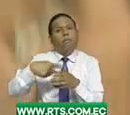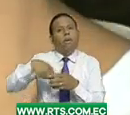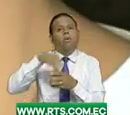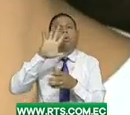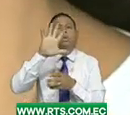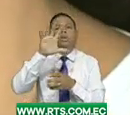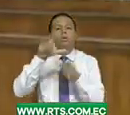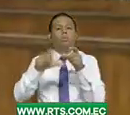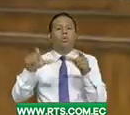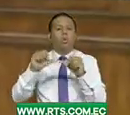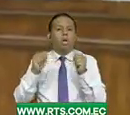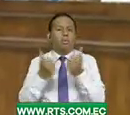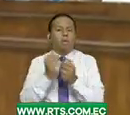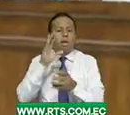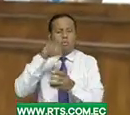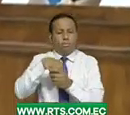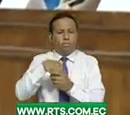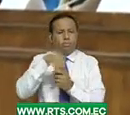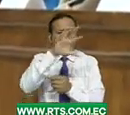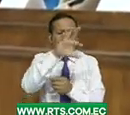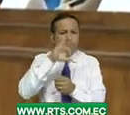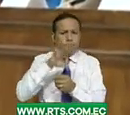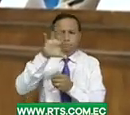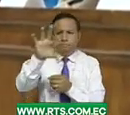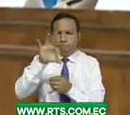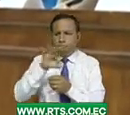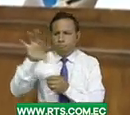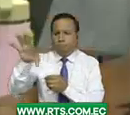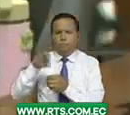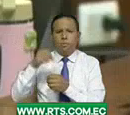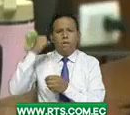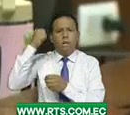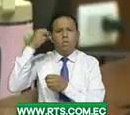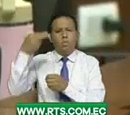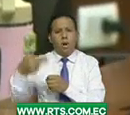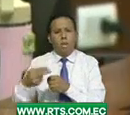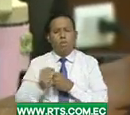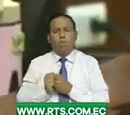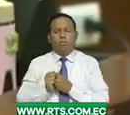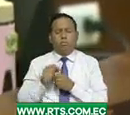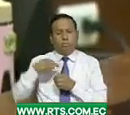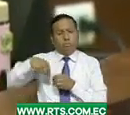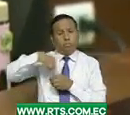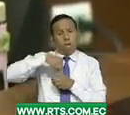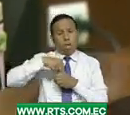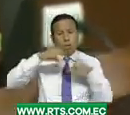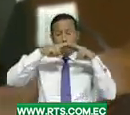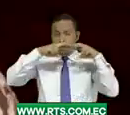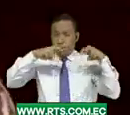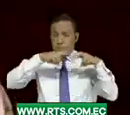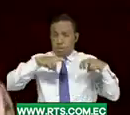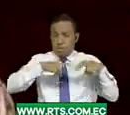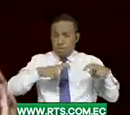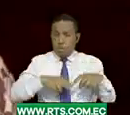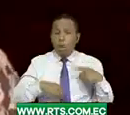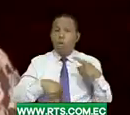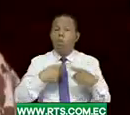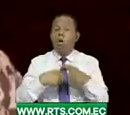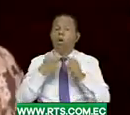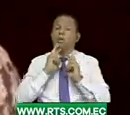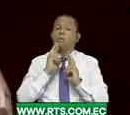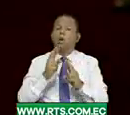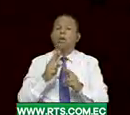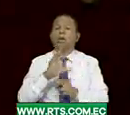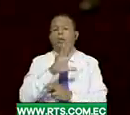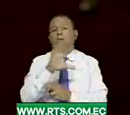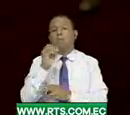asambleístas que se derivaron de la Comisión de Derechos Humanos. Se estima que los resultados de esta investigación estén listos en el plazo